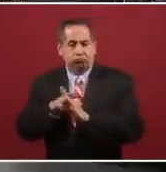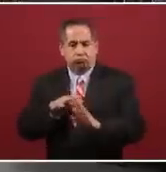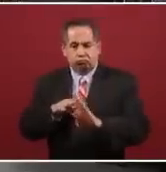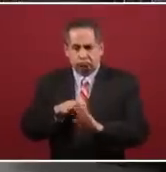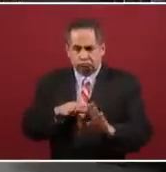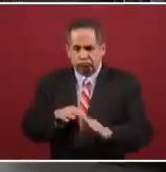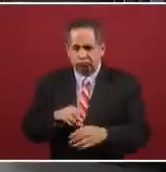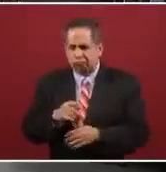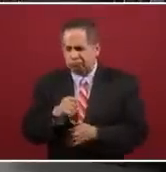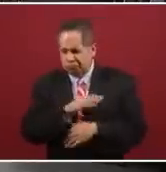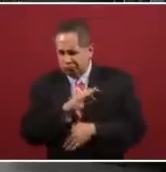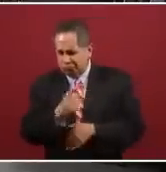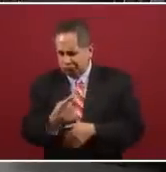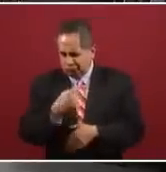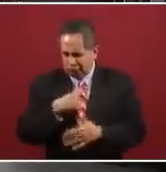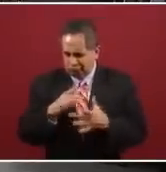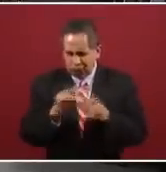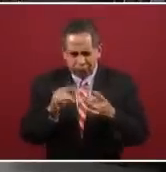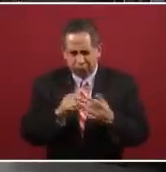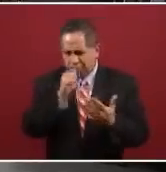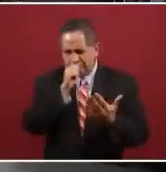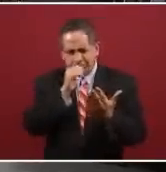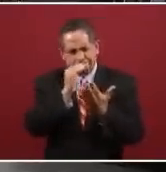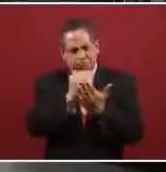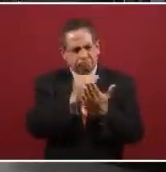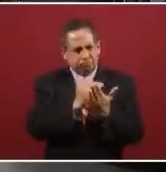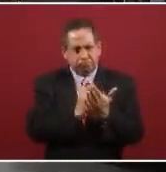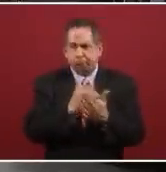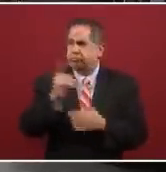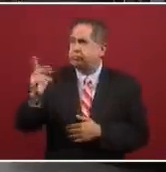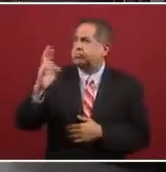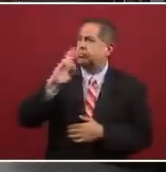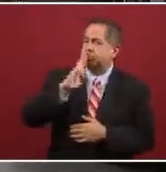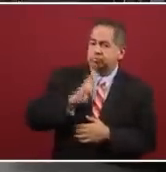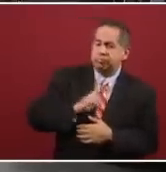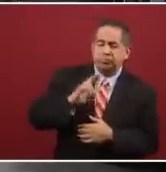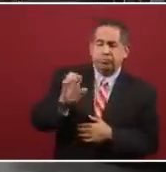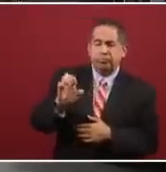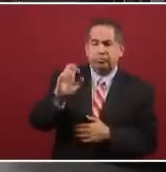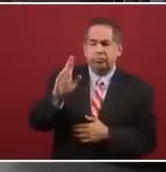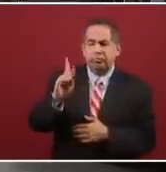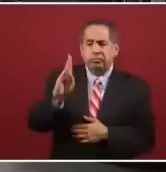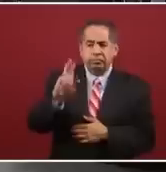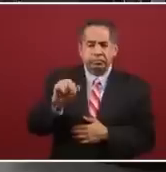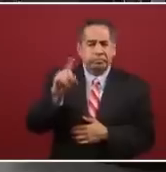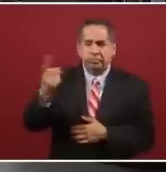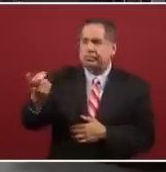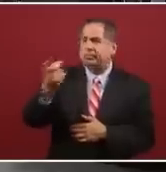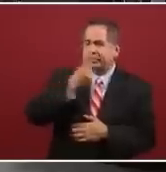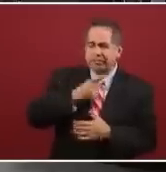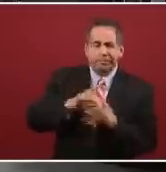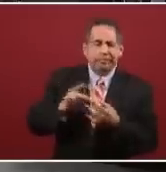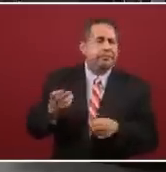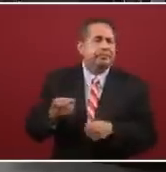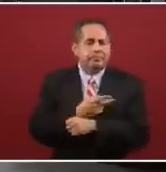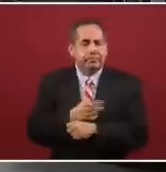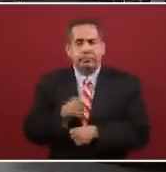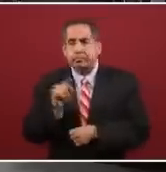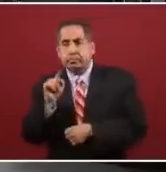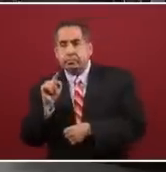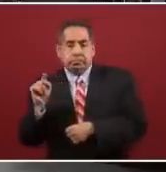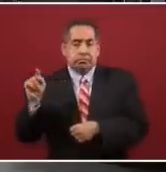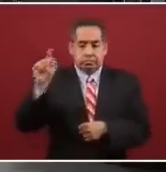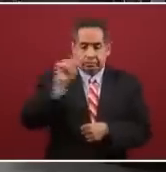nos pudiera detallar, ¿qué reporte le dio el secretario de Relaciones Exteriores, Marcelo Ebrard, en el sentido de cómo recibieron